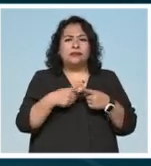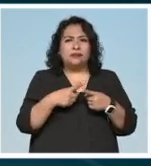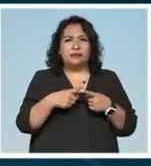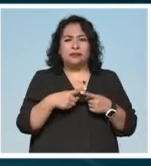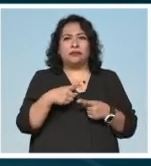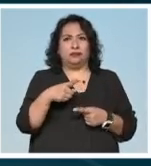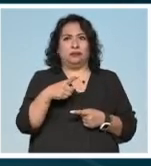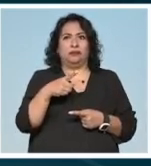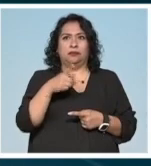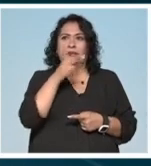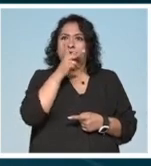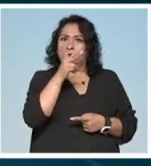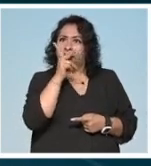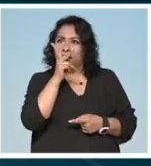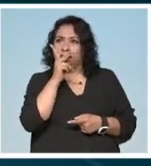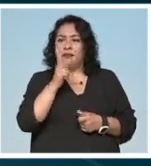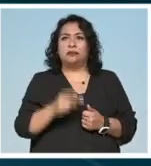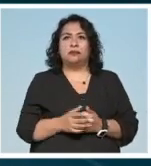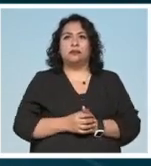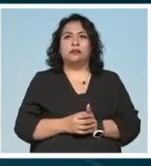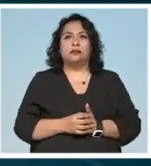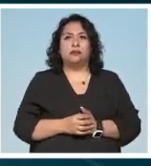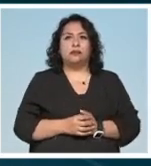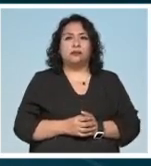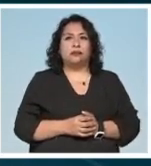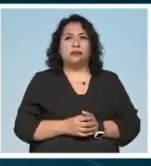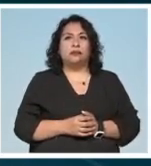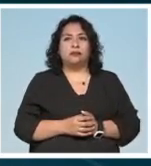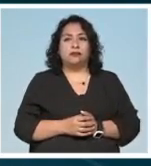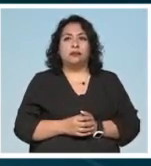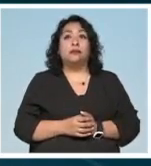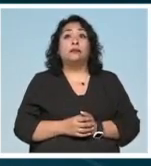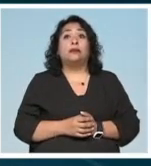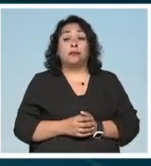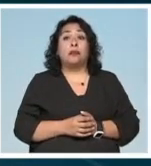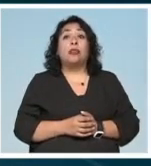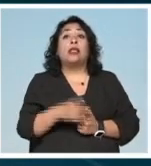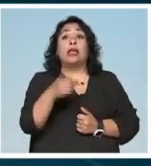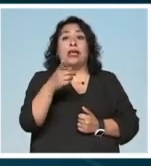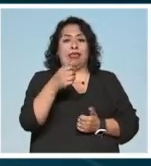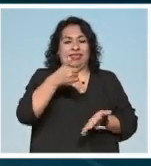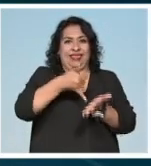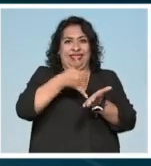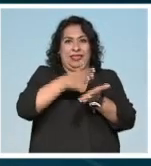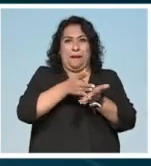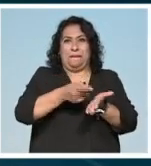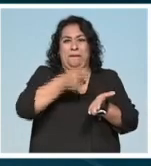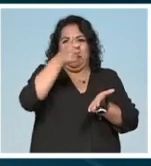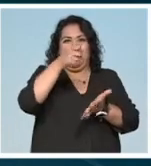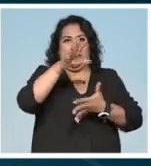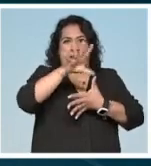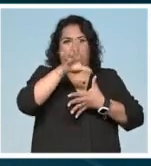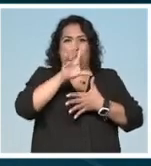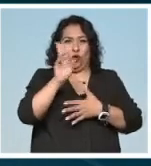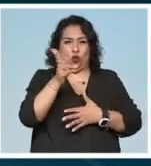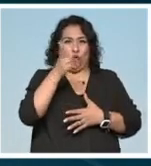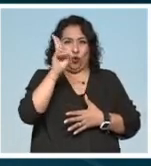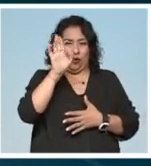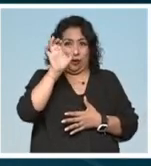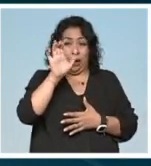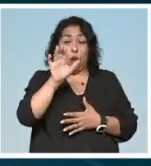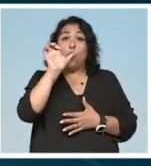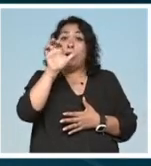de las palabras. A la casa de la primera imprenta en América de la Universidad Autónoma Metropolitana